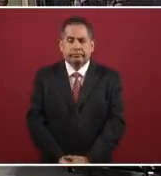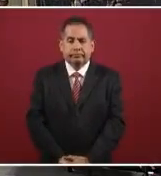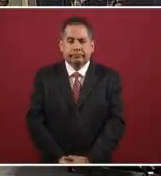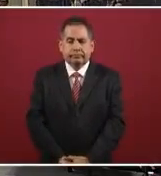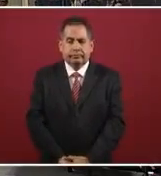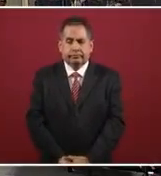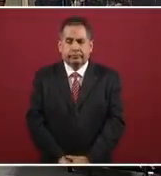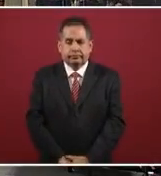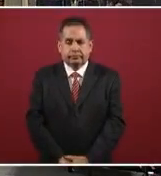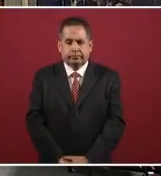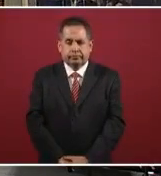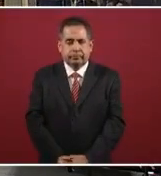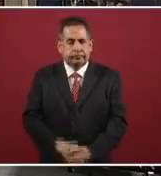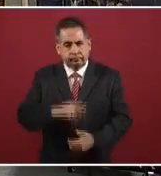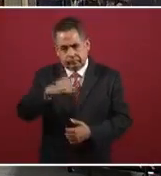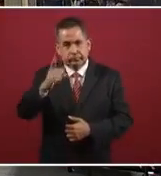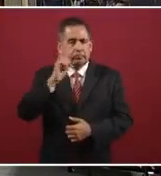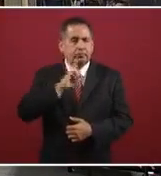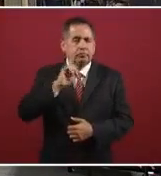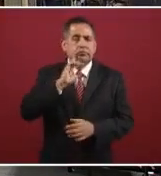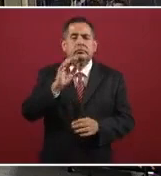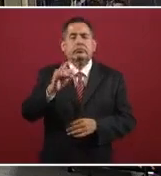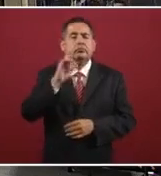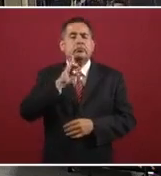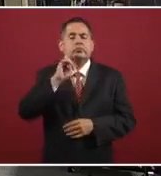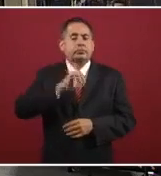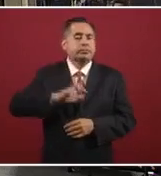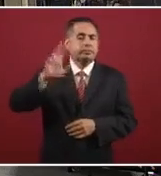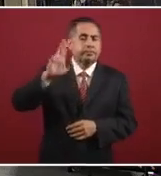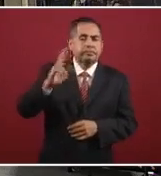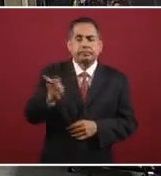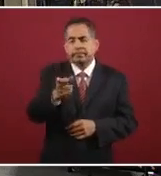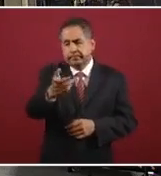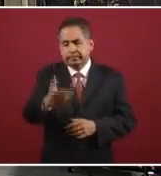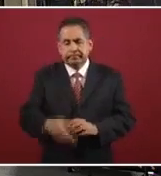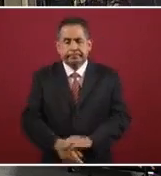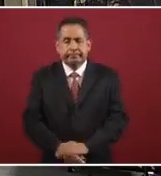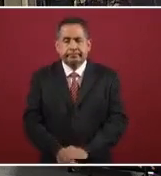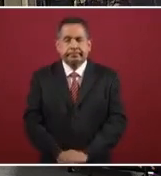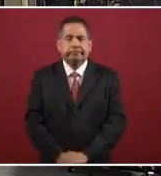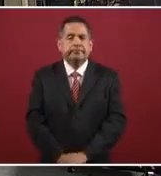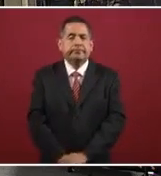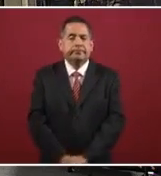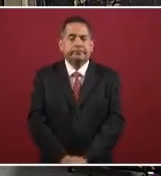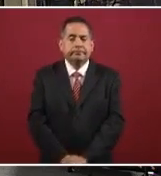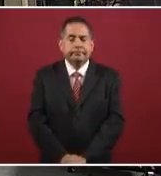Vamos a, precisamente mujeres, vamos a dar la palabra a una mujer. Allá.